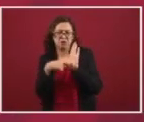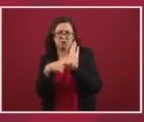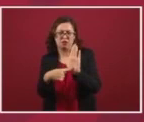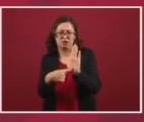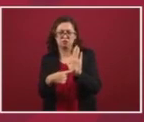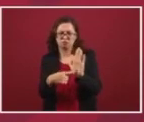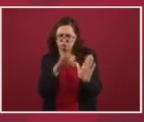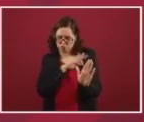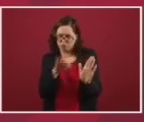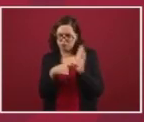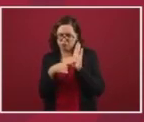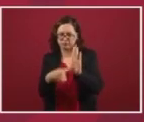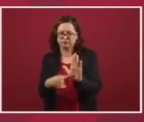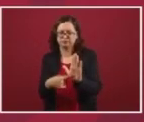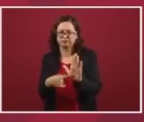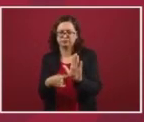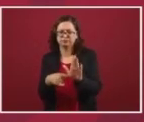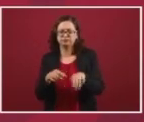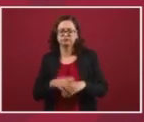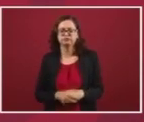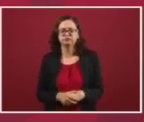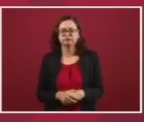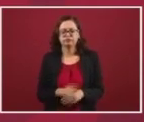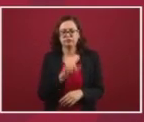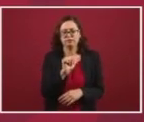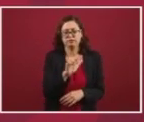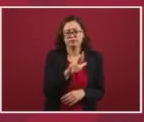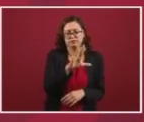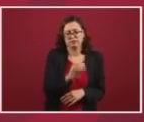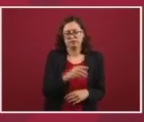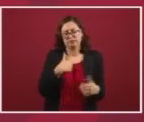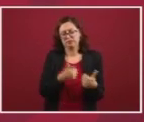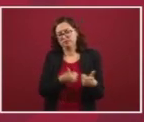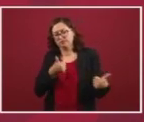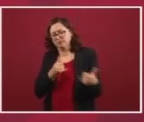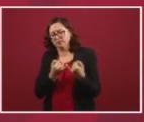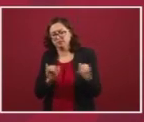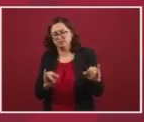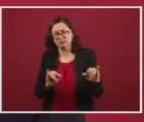de que era independiente de Zarco.